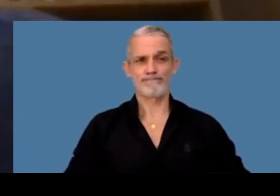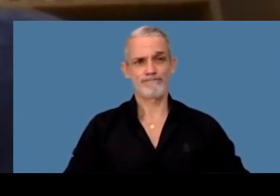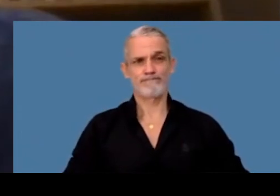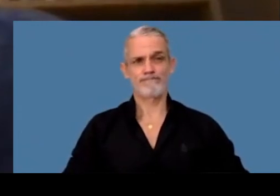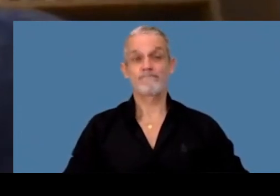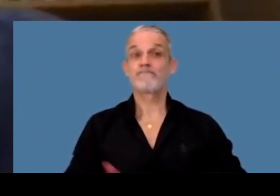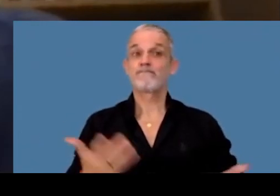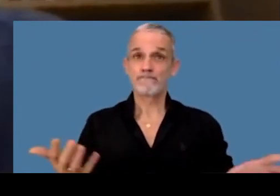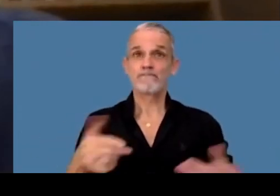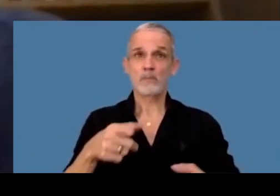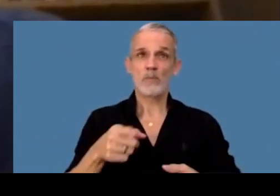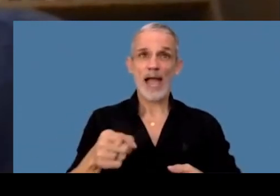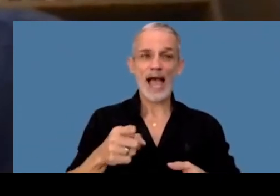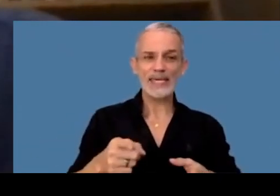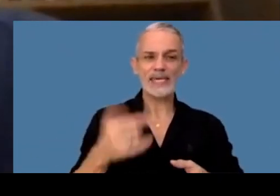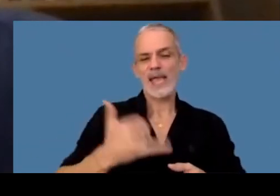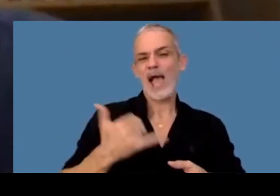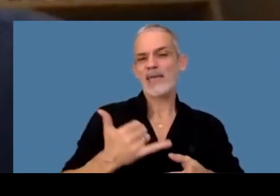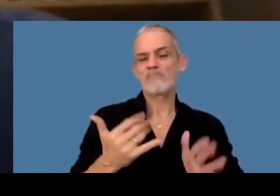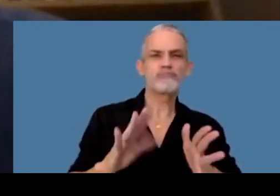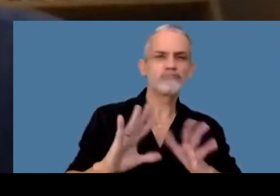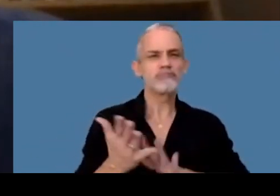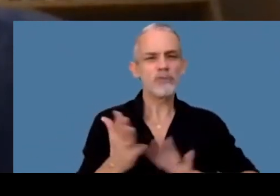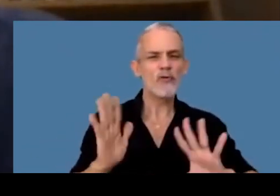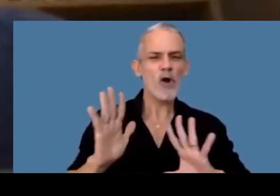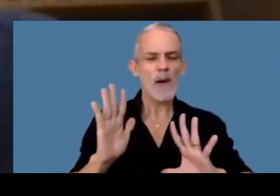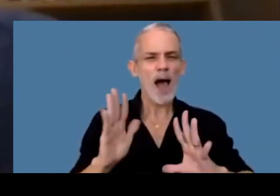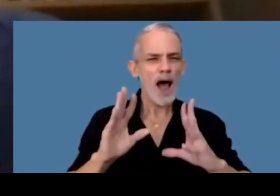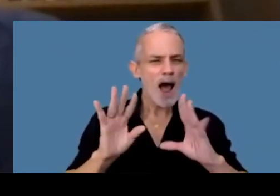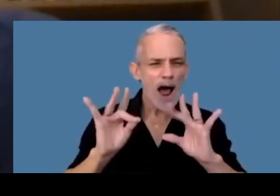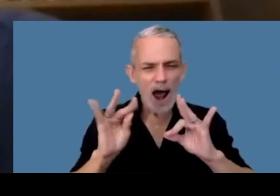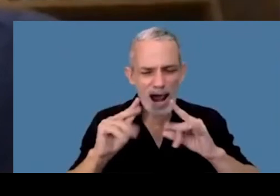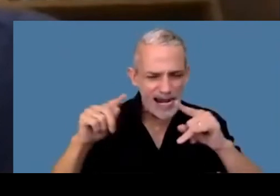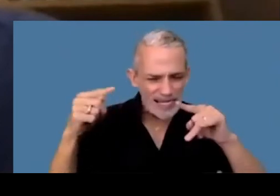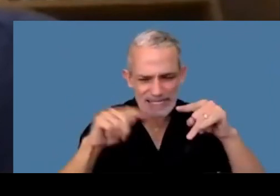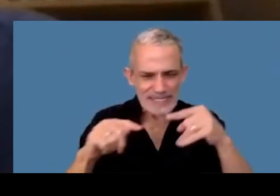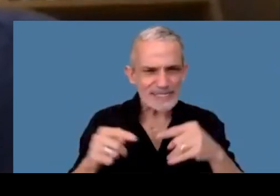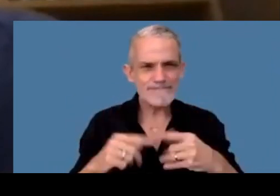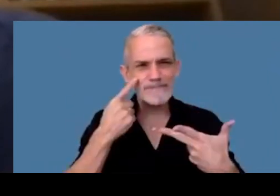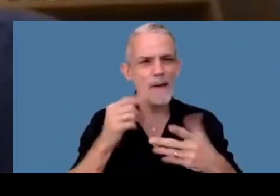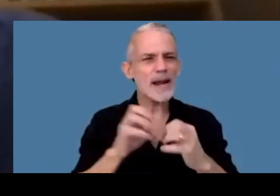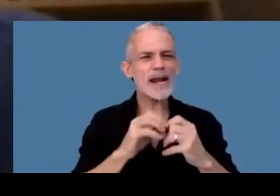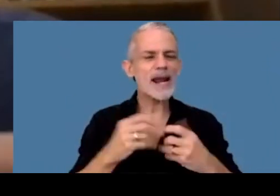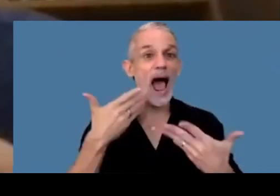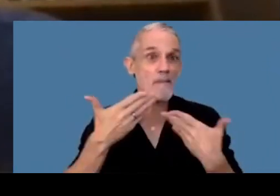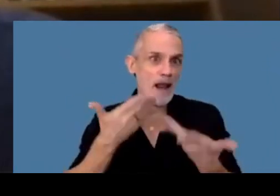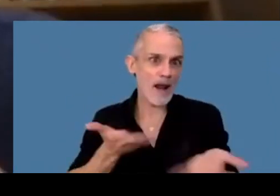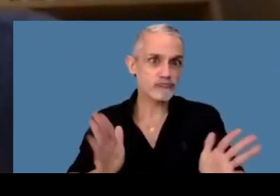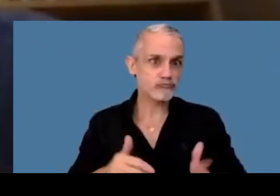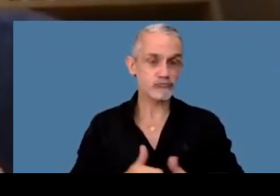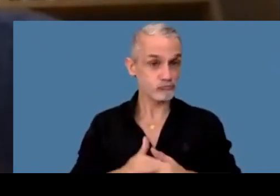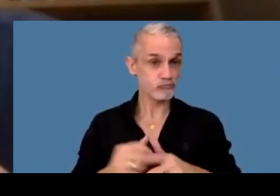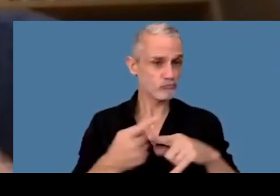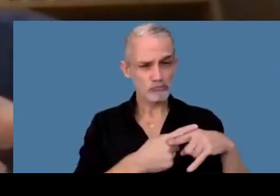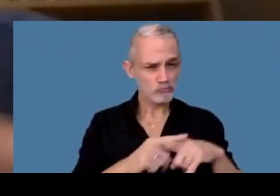Entonces, ahí hay toda una complejidad que hay que debatir, y creo que alguien